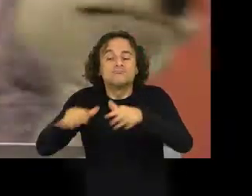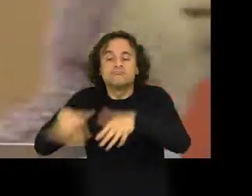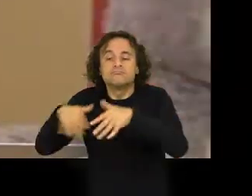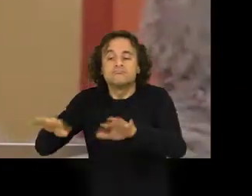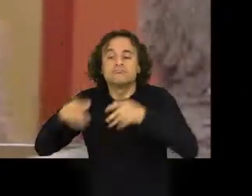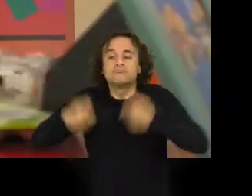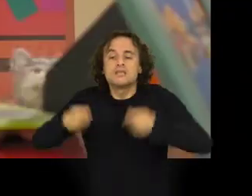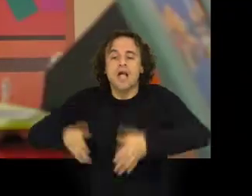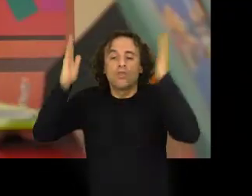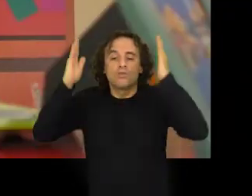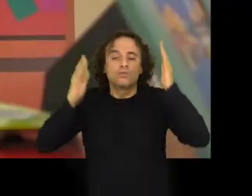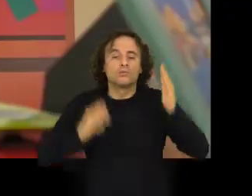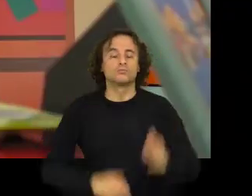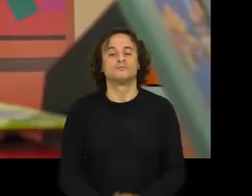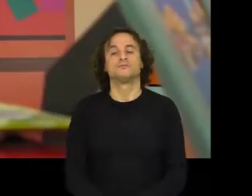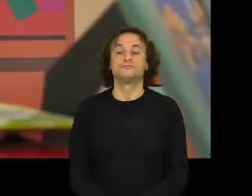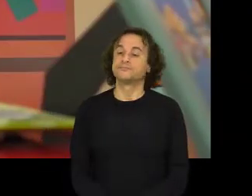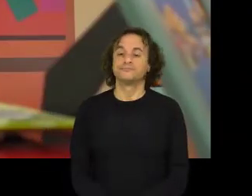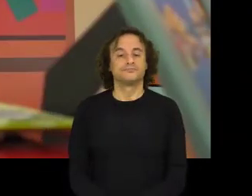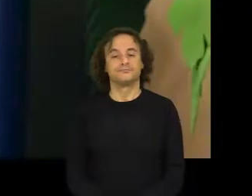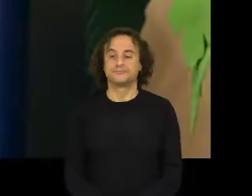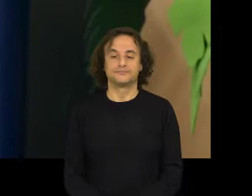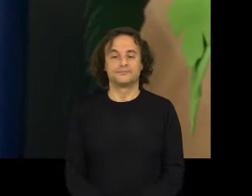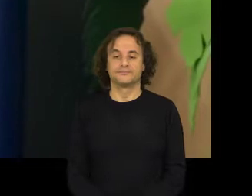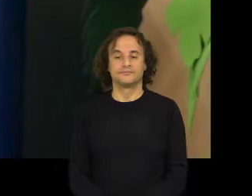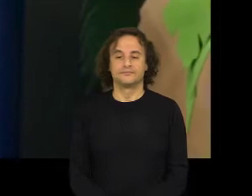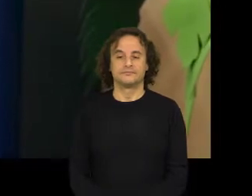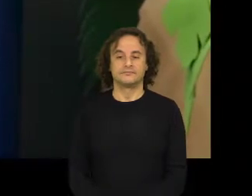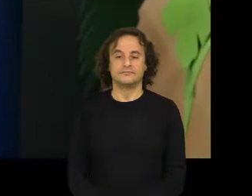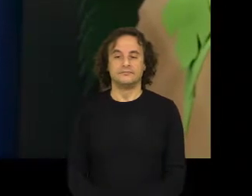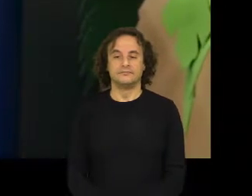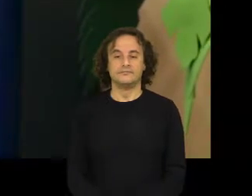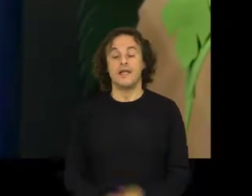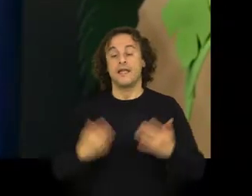Vaite, veña, pesado! Ai...